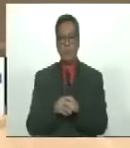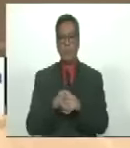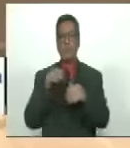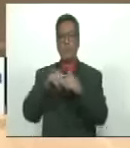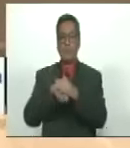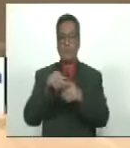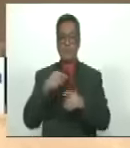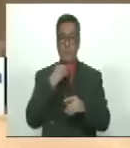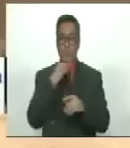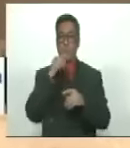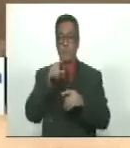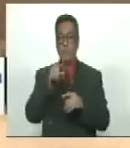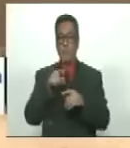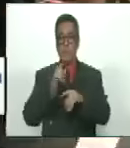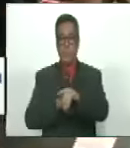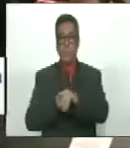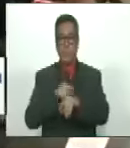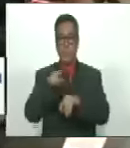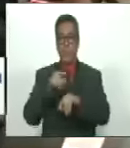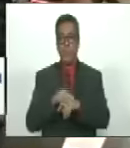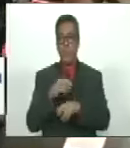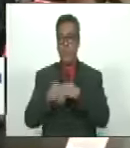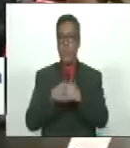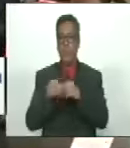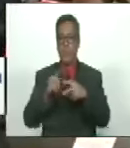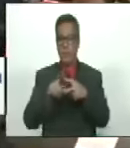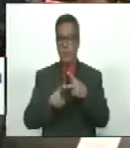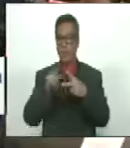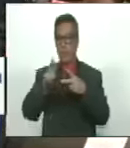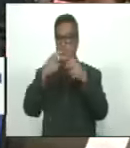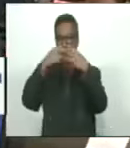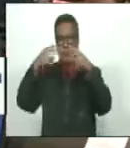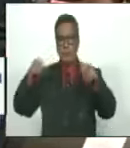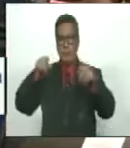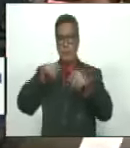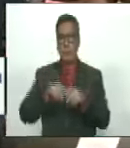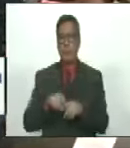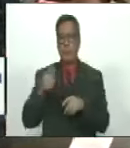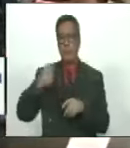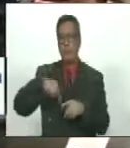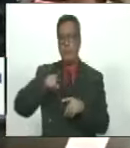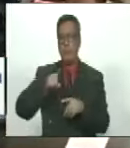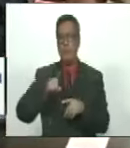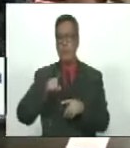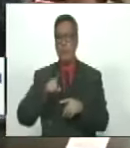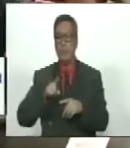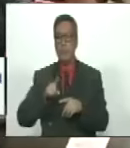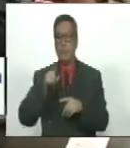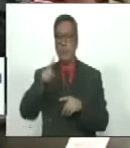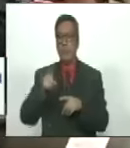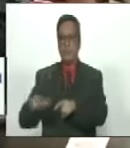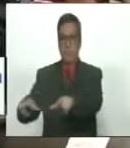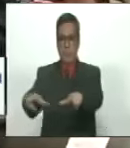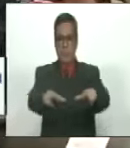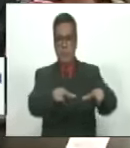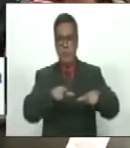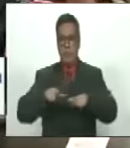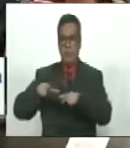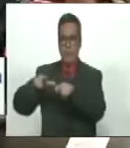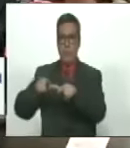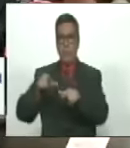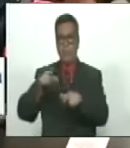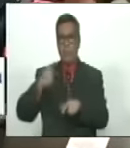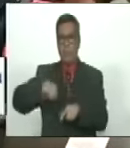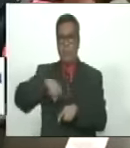digno que estamos haciendo en este momento. En segundo lugar, el tema que tiene que ver con la parte territorial